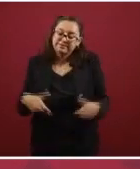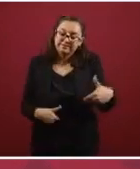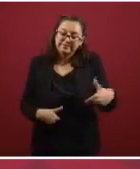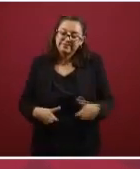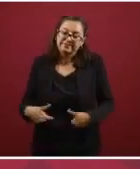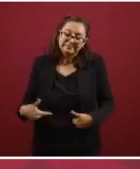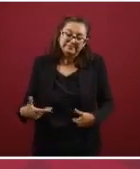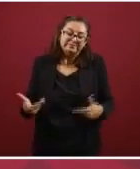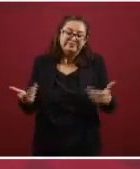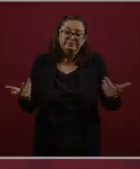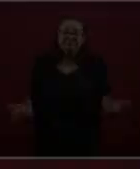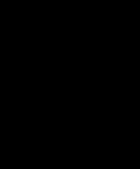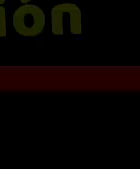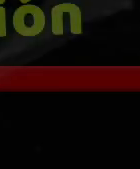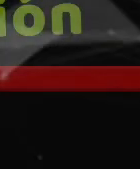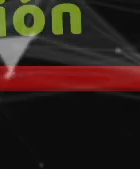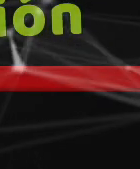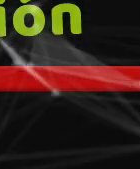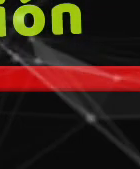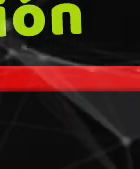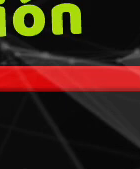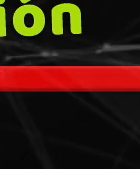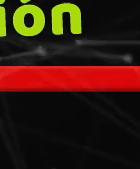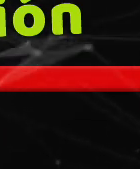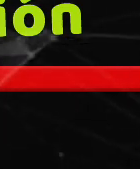que ocasionamos.